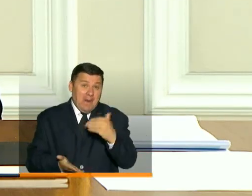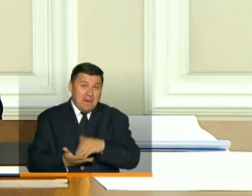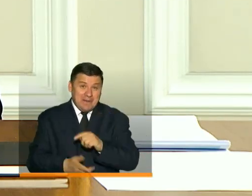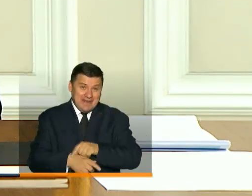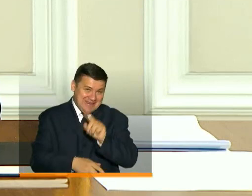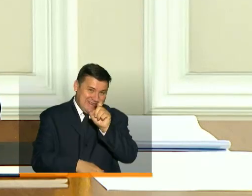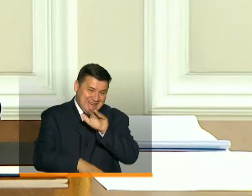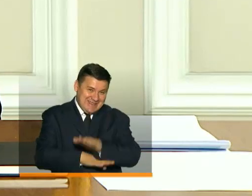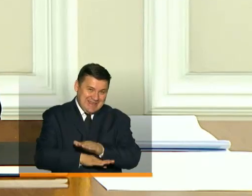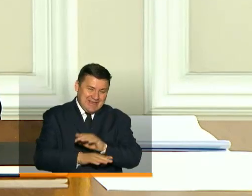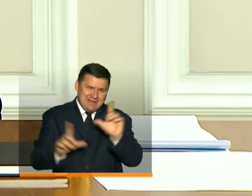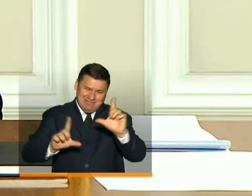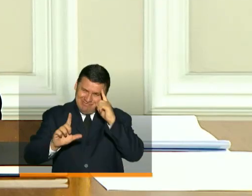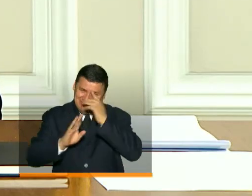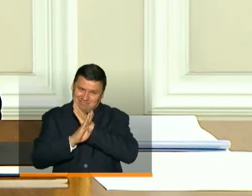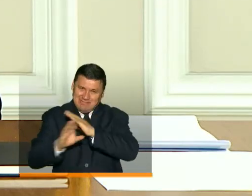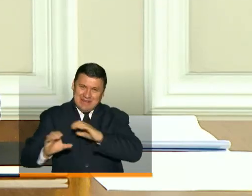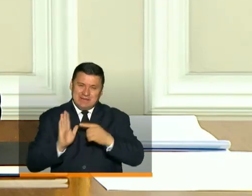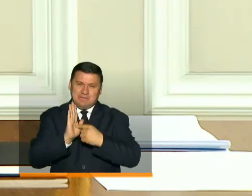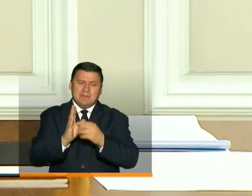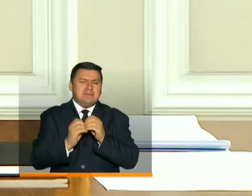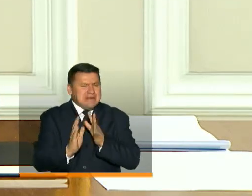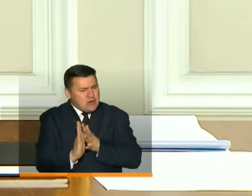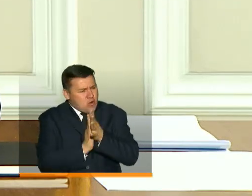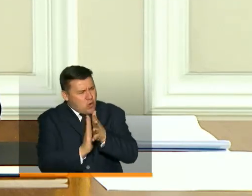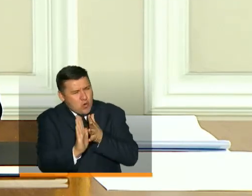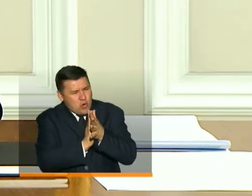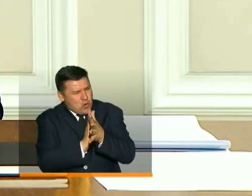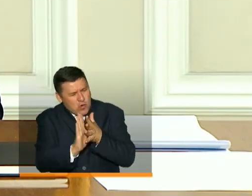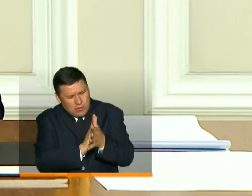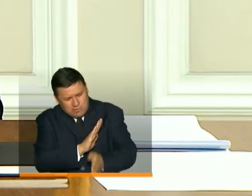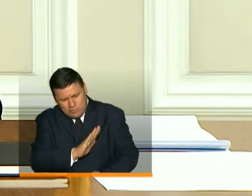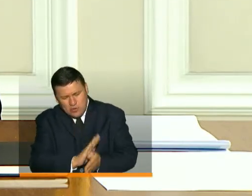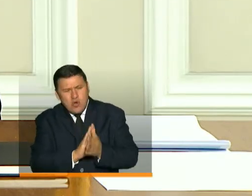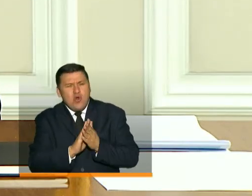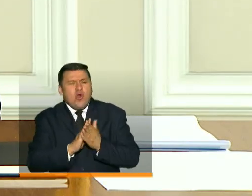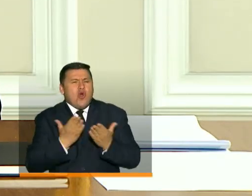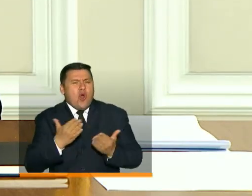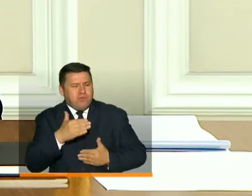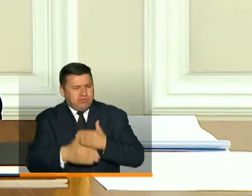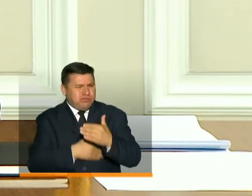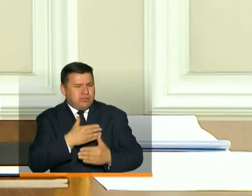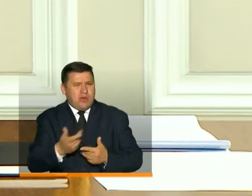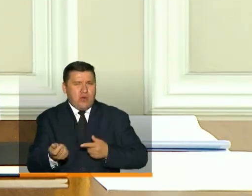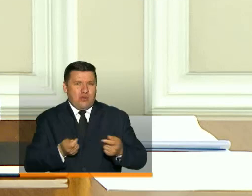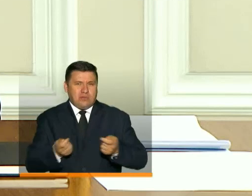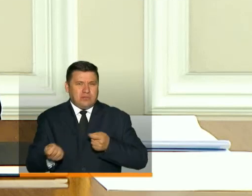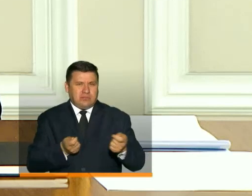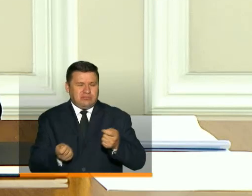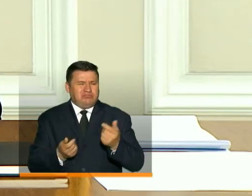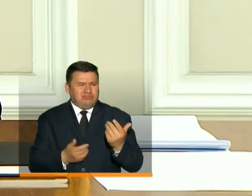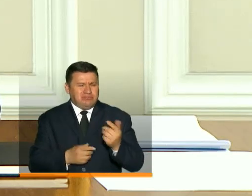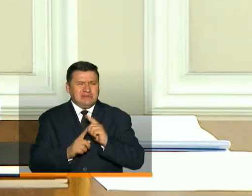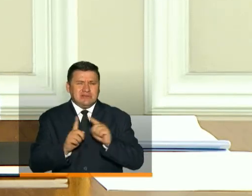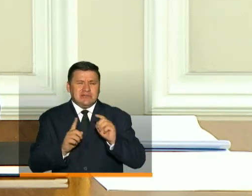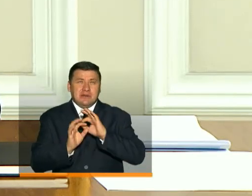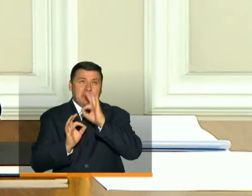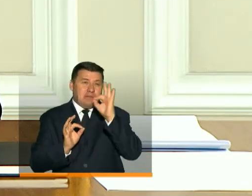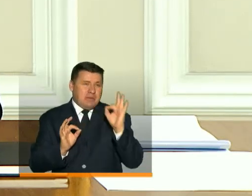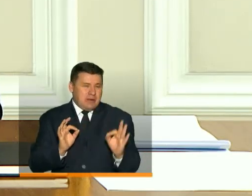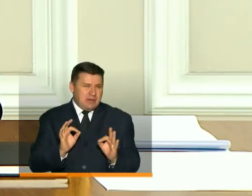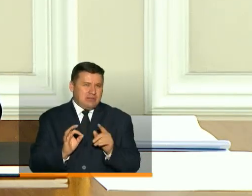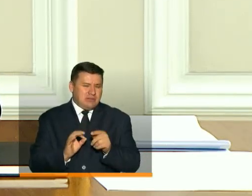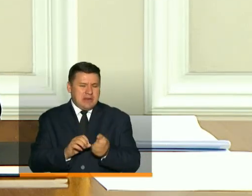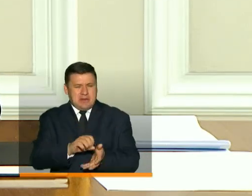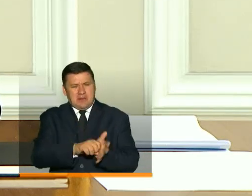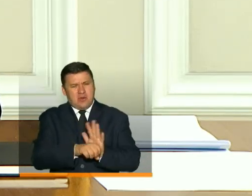a las 6 de la tarde en Prevención y Acción. Seguimos informando sobre cómo se maneja en distintos lugares del país